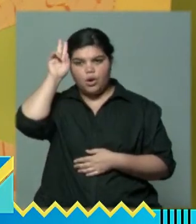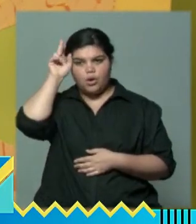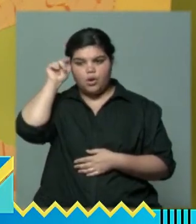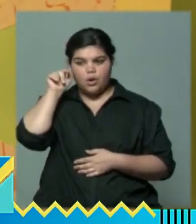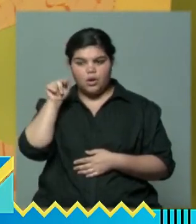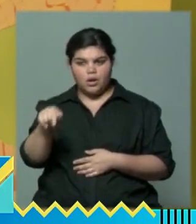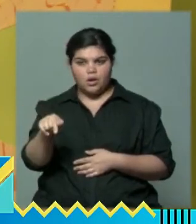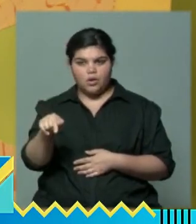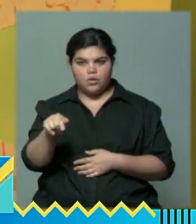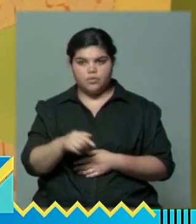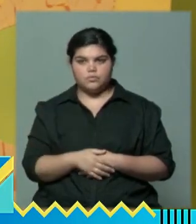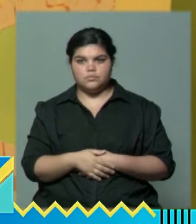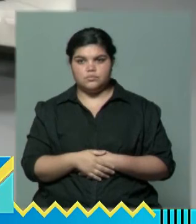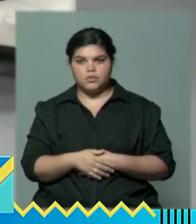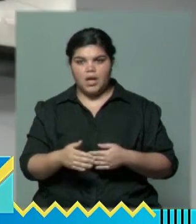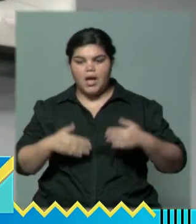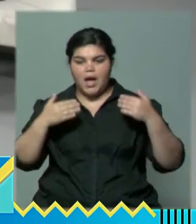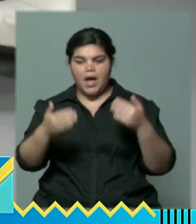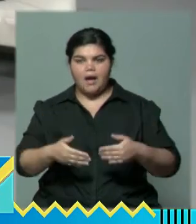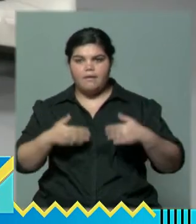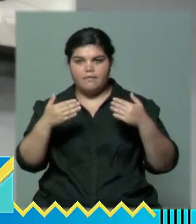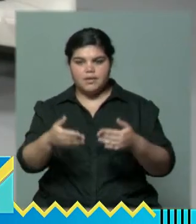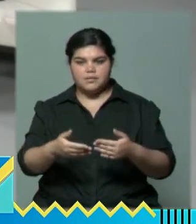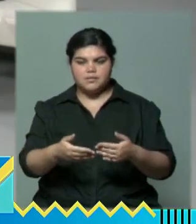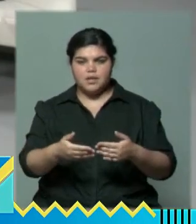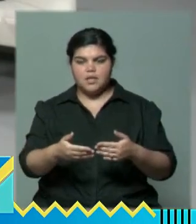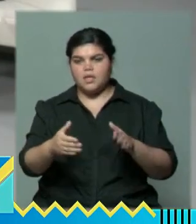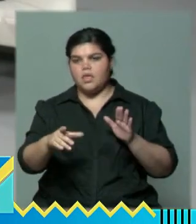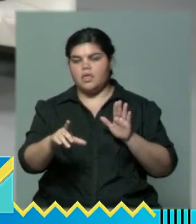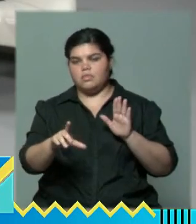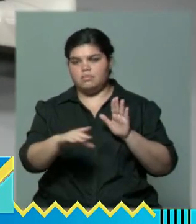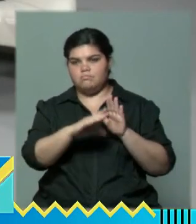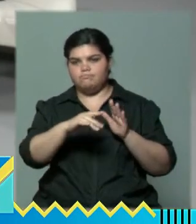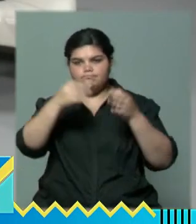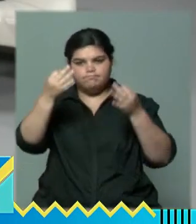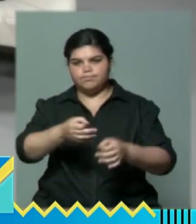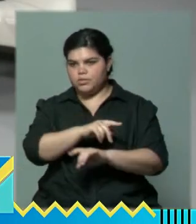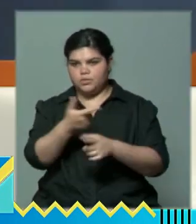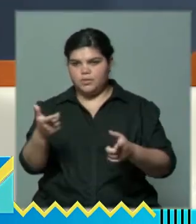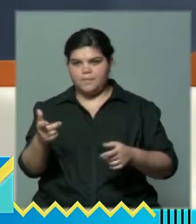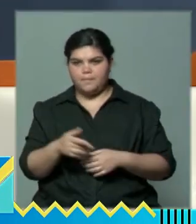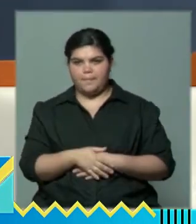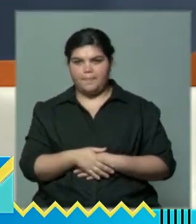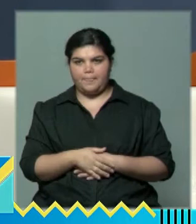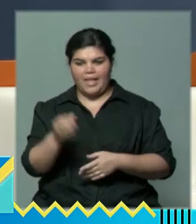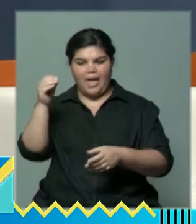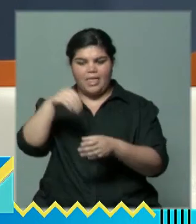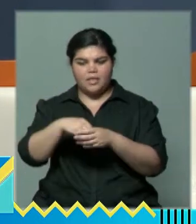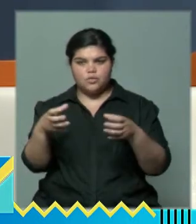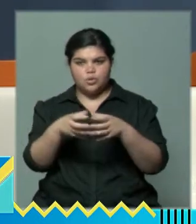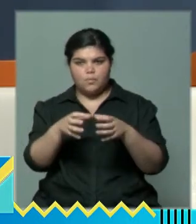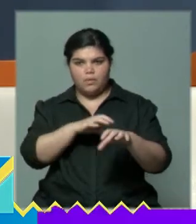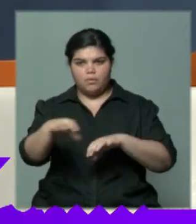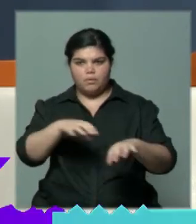creando, este avance antidemocrático está creando ciertas rispideces al interior de Cambiemos. No lo veo así, digamos. No es la primera vez